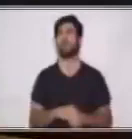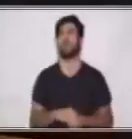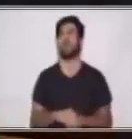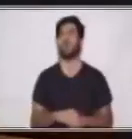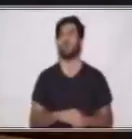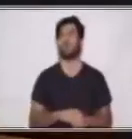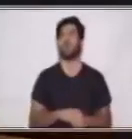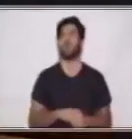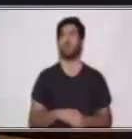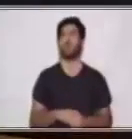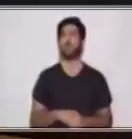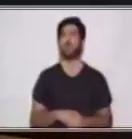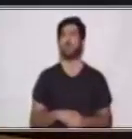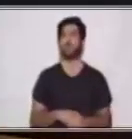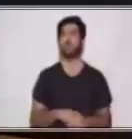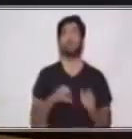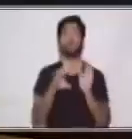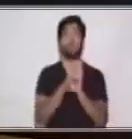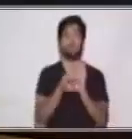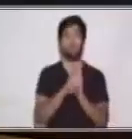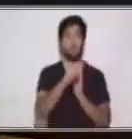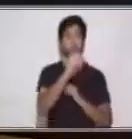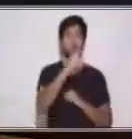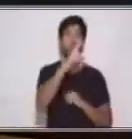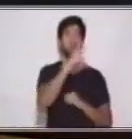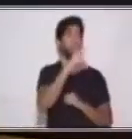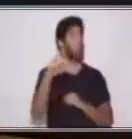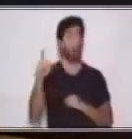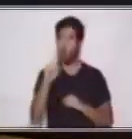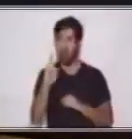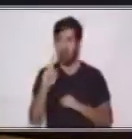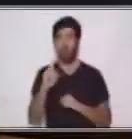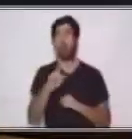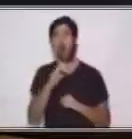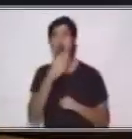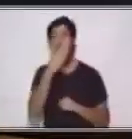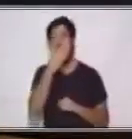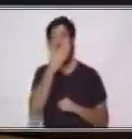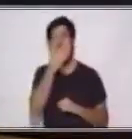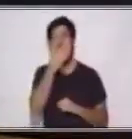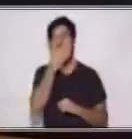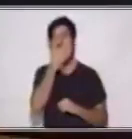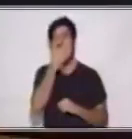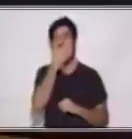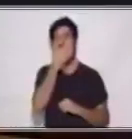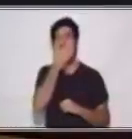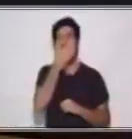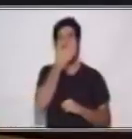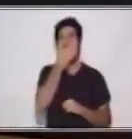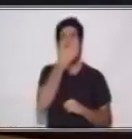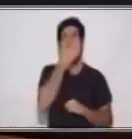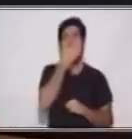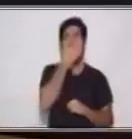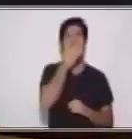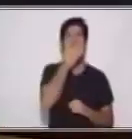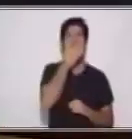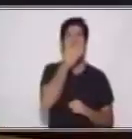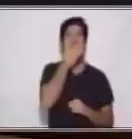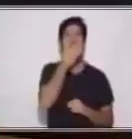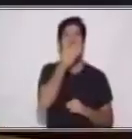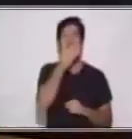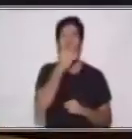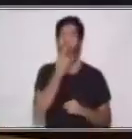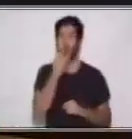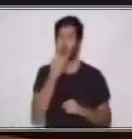con mayúsculas es porque reciben otro nombre, pero las que están solo en mayúsculas son las siglas. Y la regla